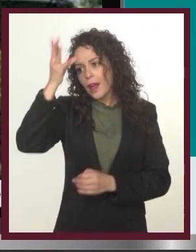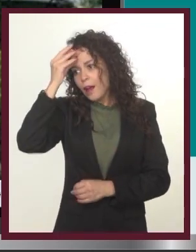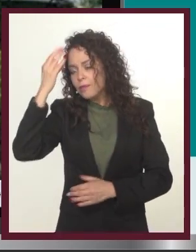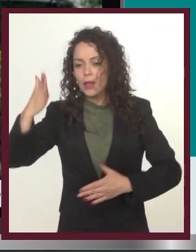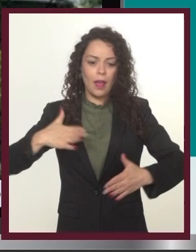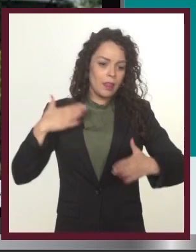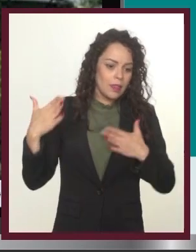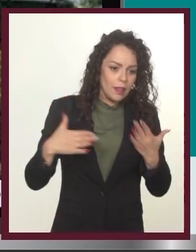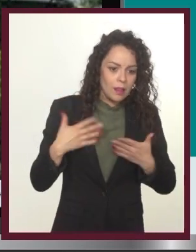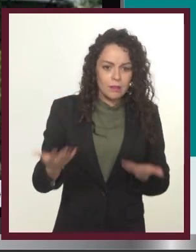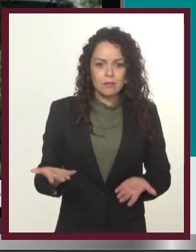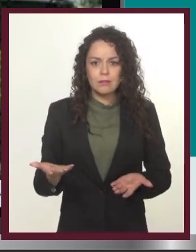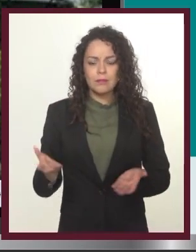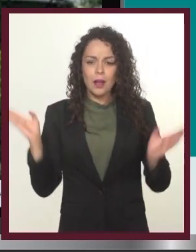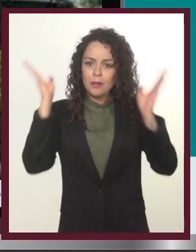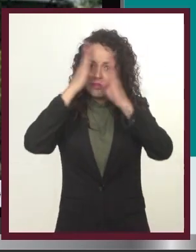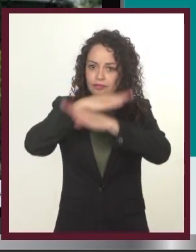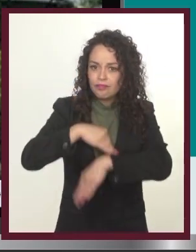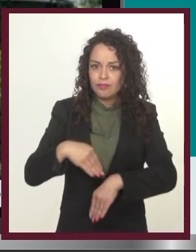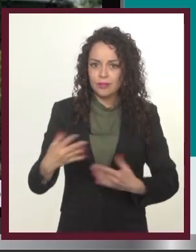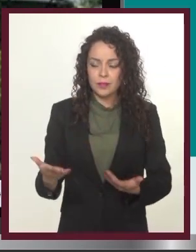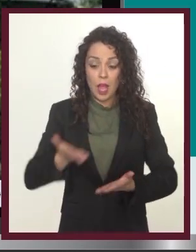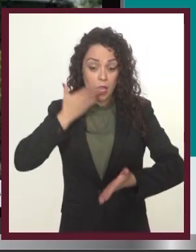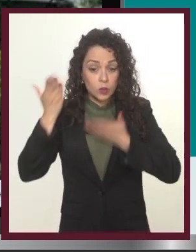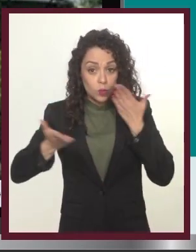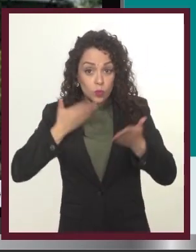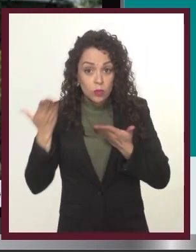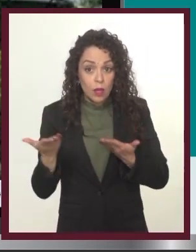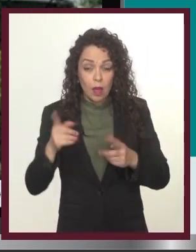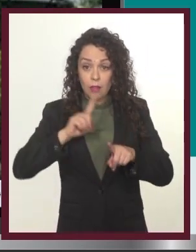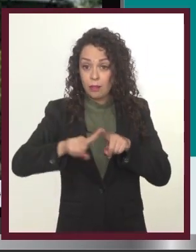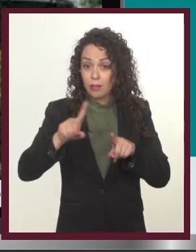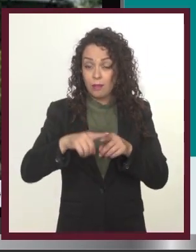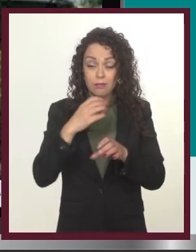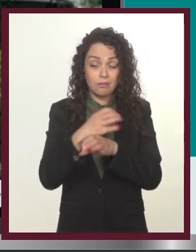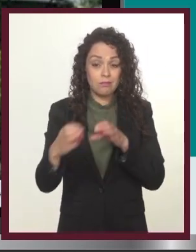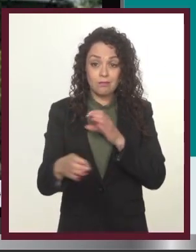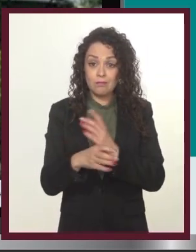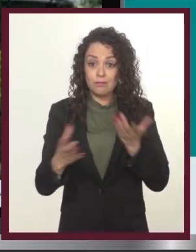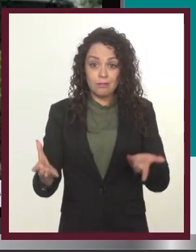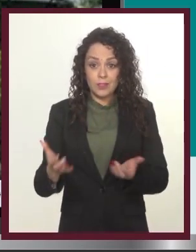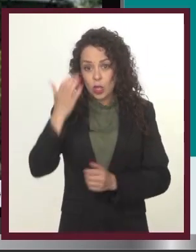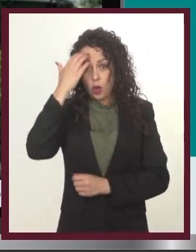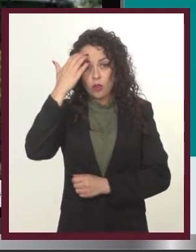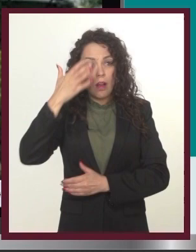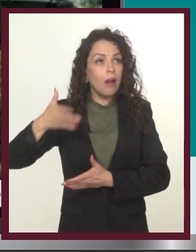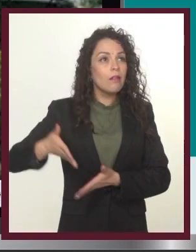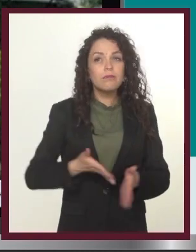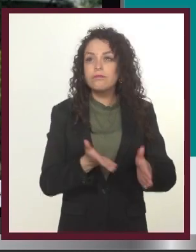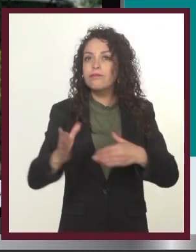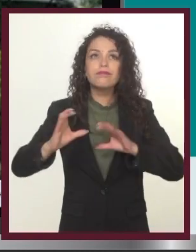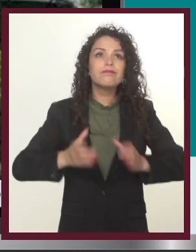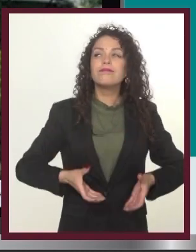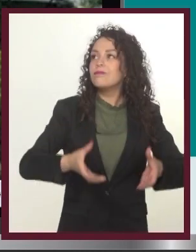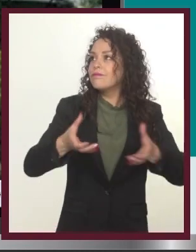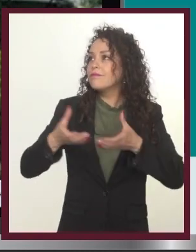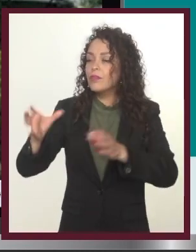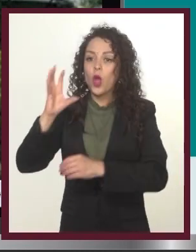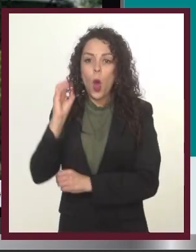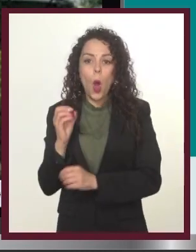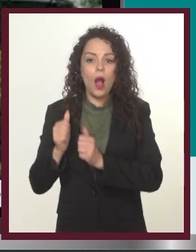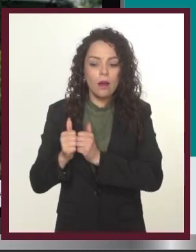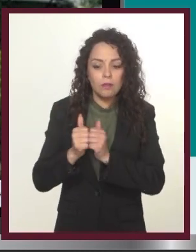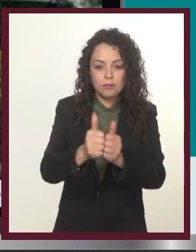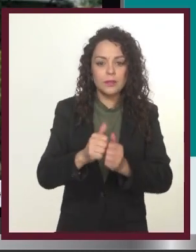lúdica, divirtiéndote, en el entretenimiento, en el estudio, en muchas ocasiones, en el recorrido, con